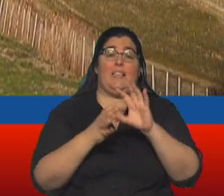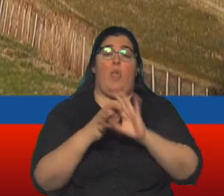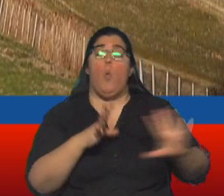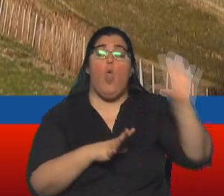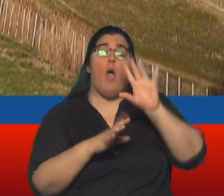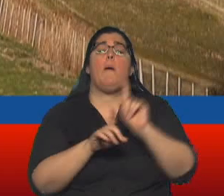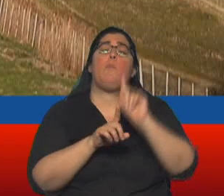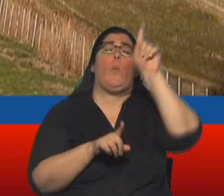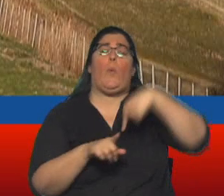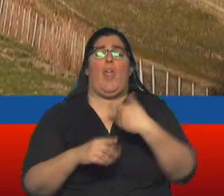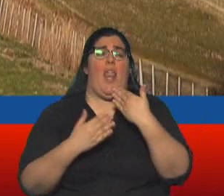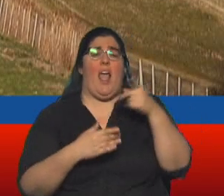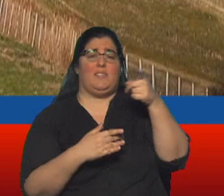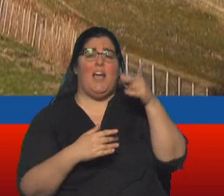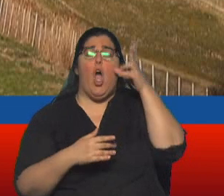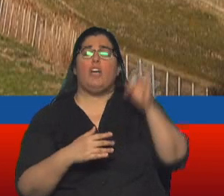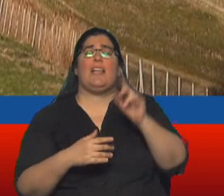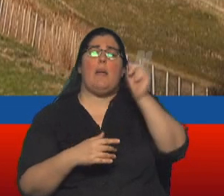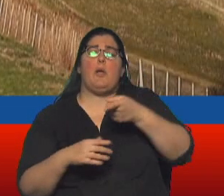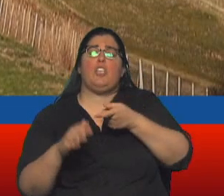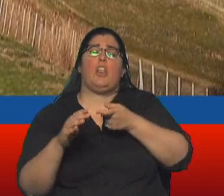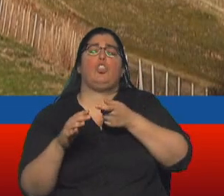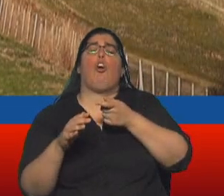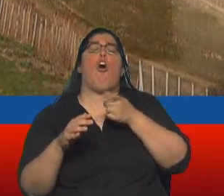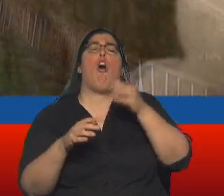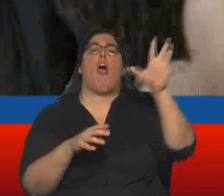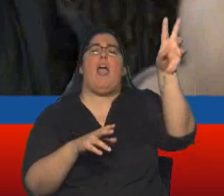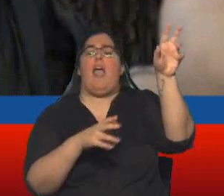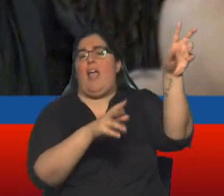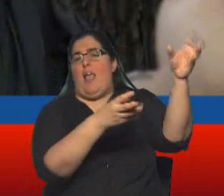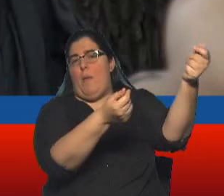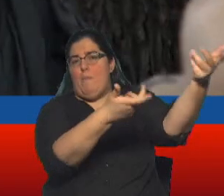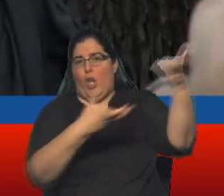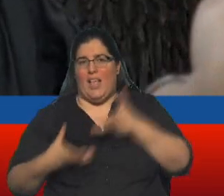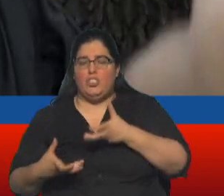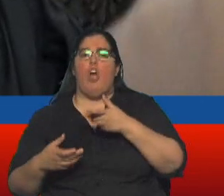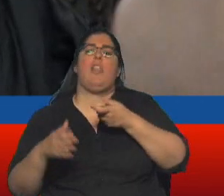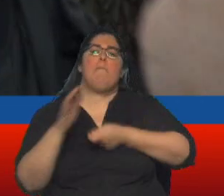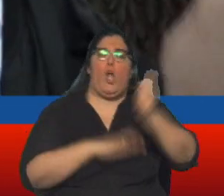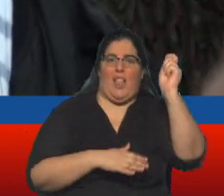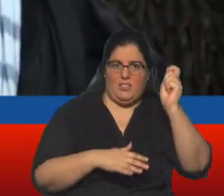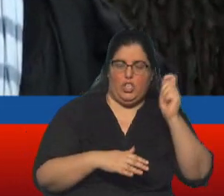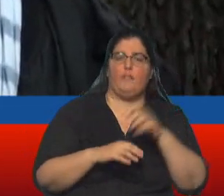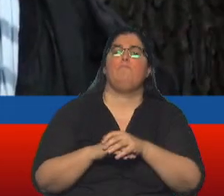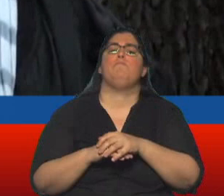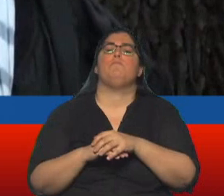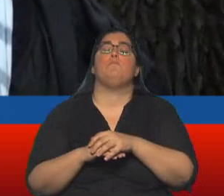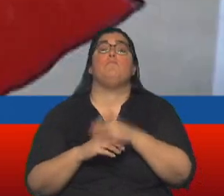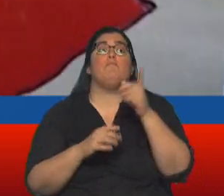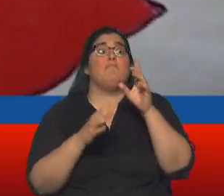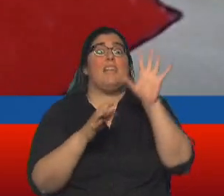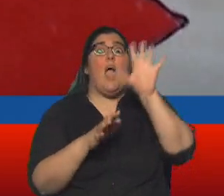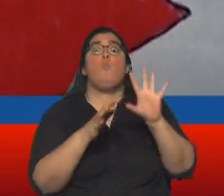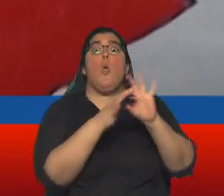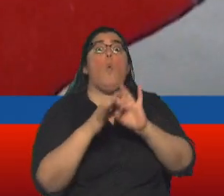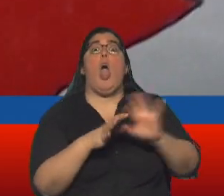sus exportaciones y el 69% de sus importaciones. Si la Unión Europea resulta ser tan beneficiosa,